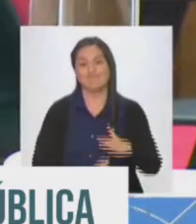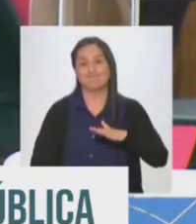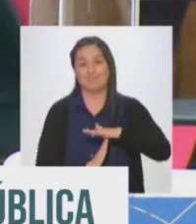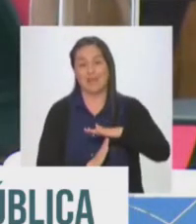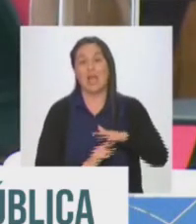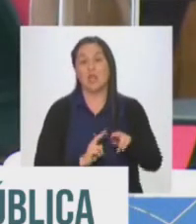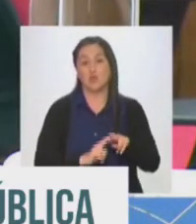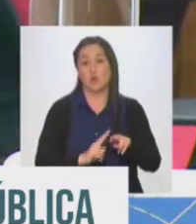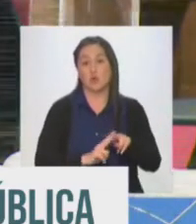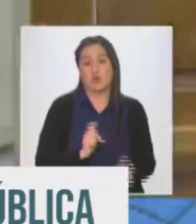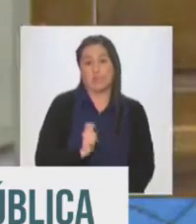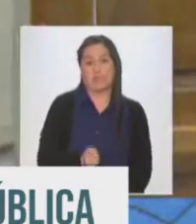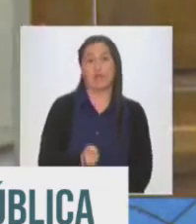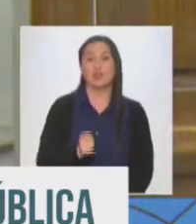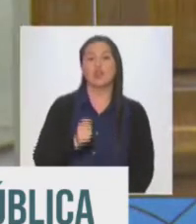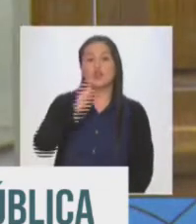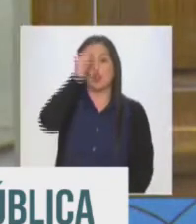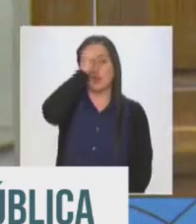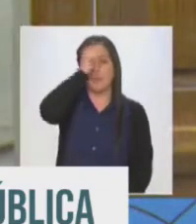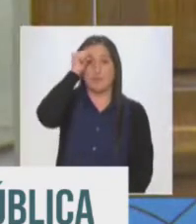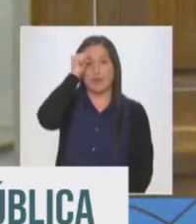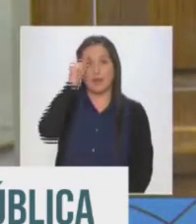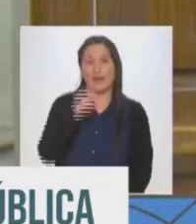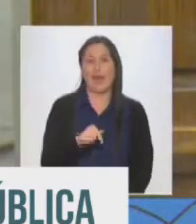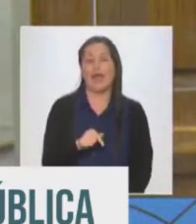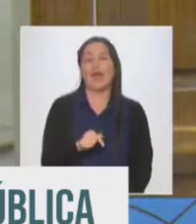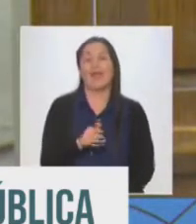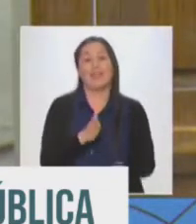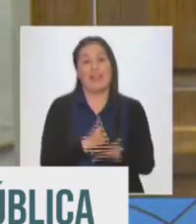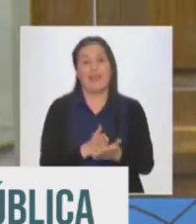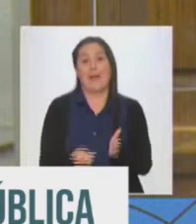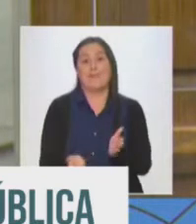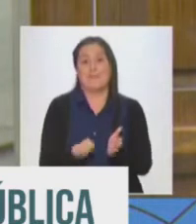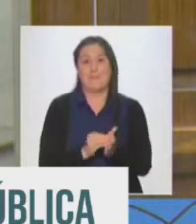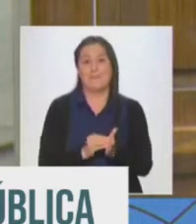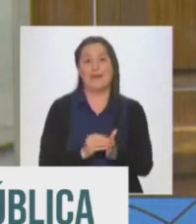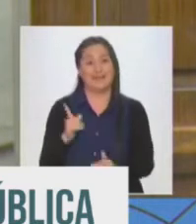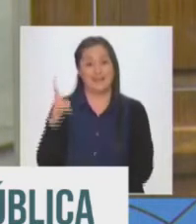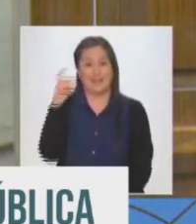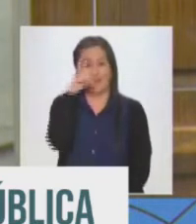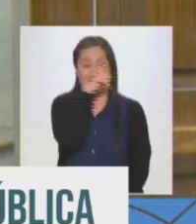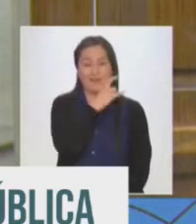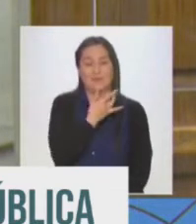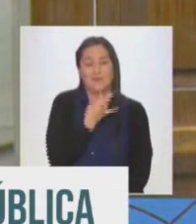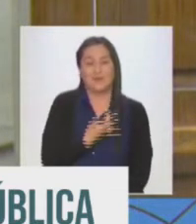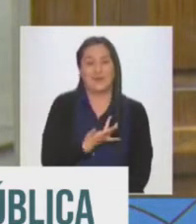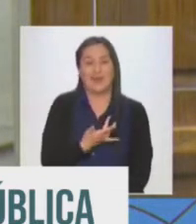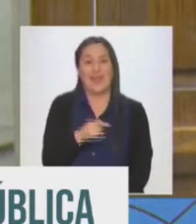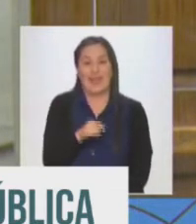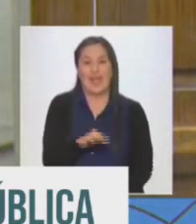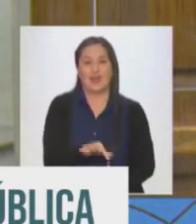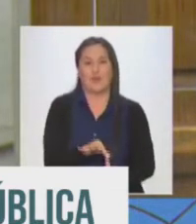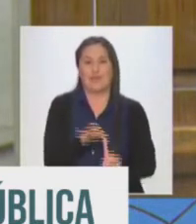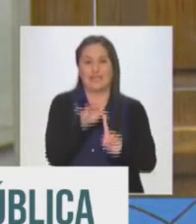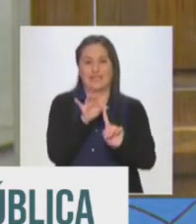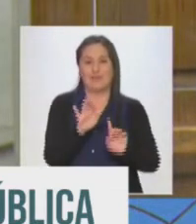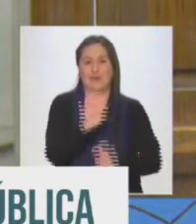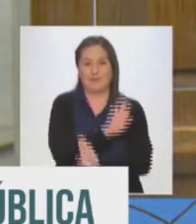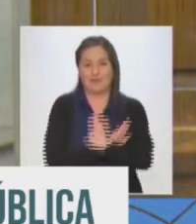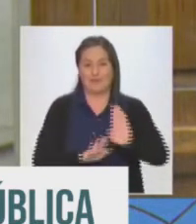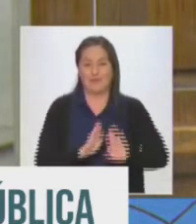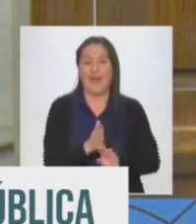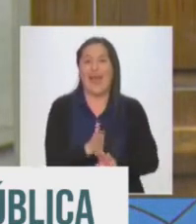Dominga, por supuesto, estaría bastante más complejo, dado que existían estos principios precautorios y